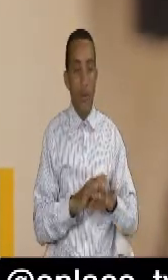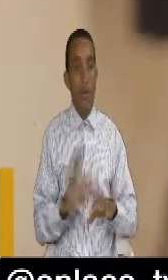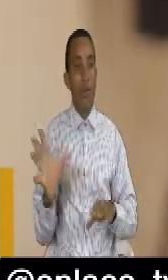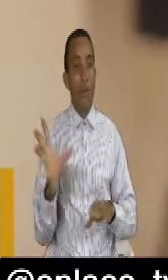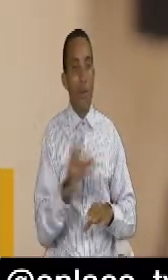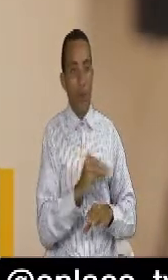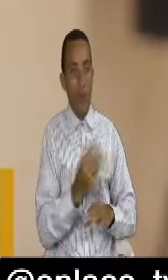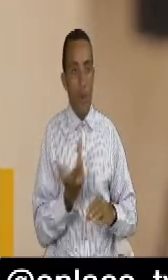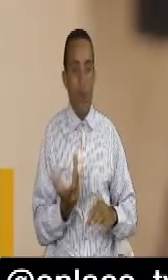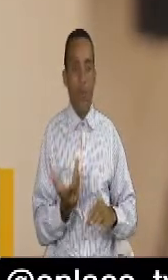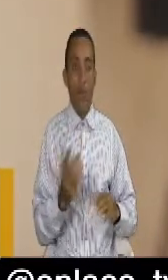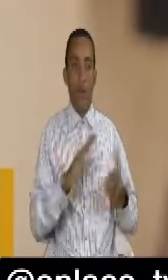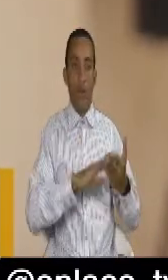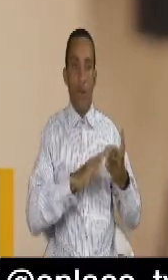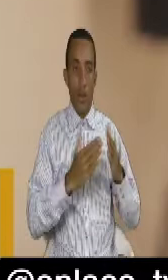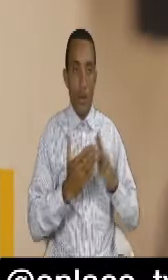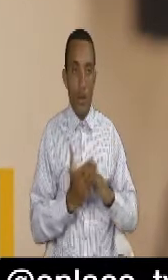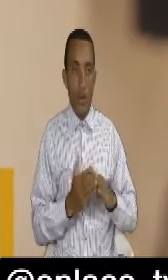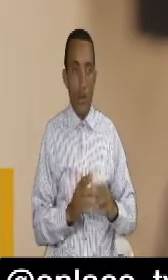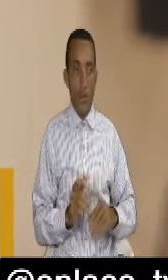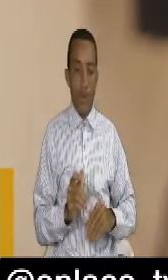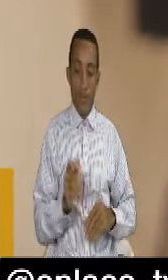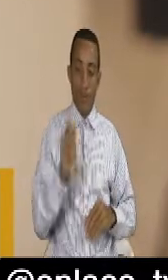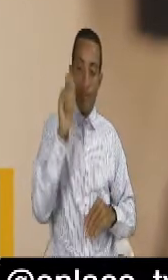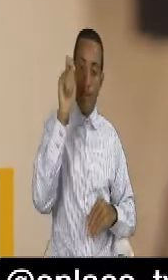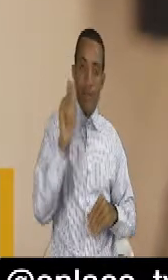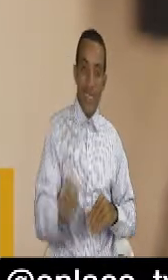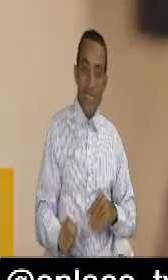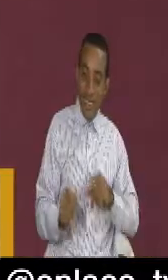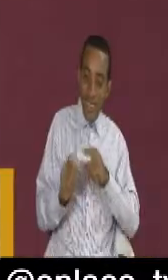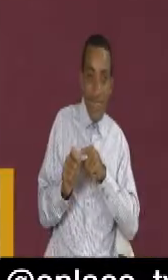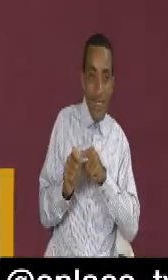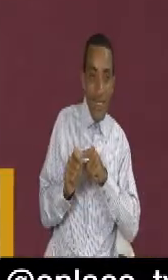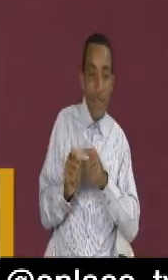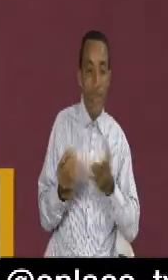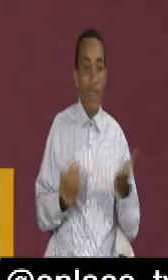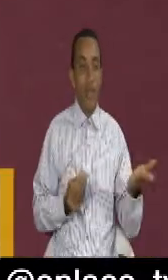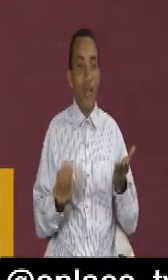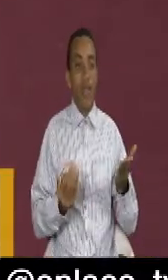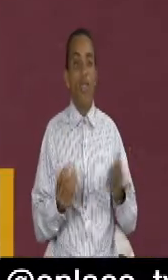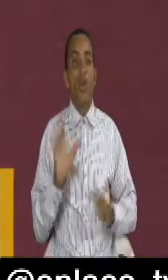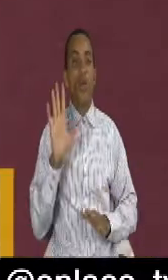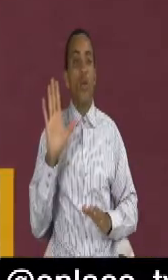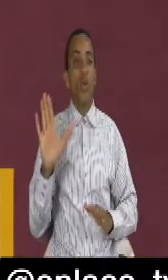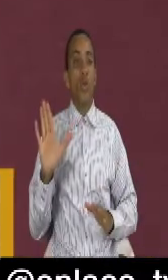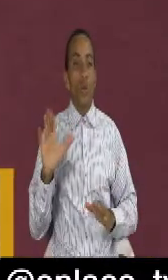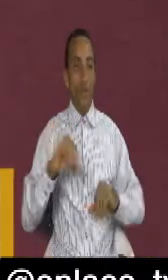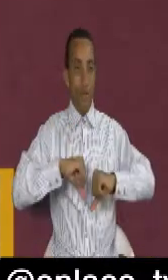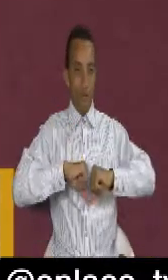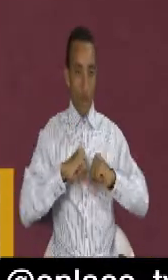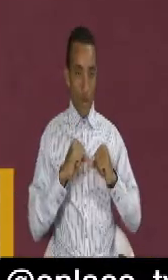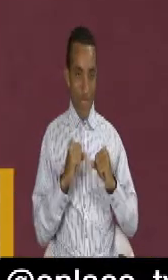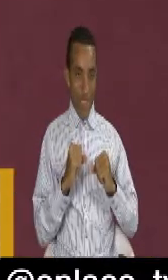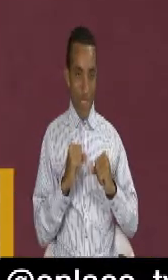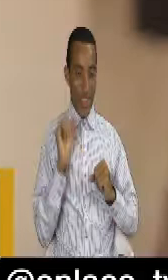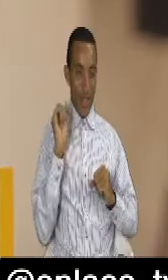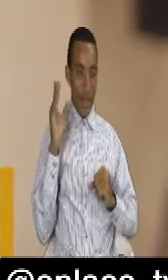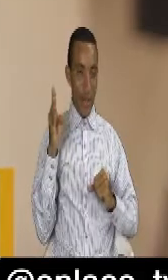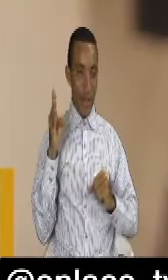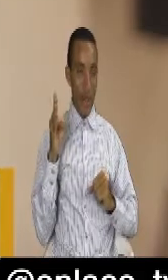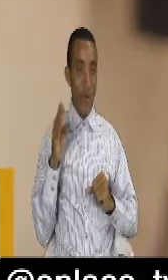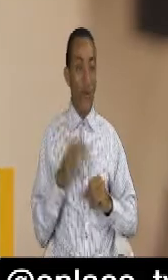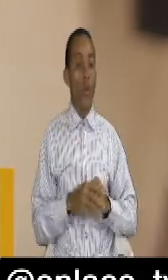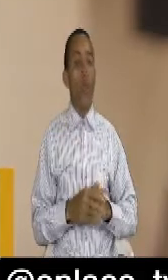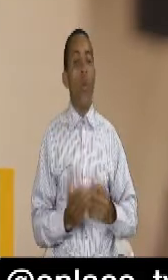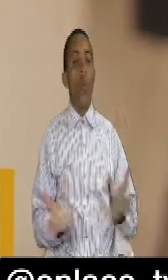Quinta, a toda la comunidad, una tarjeta de servicio con Banco Bogotá, una tarjeta de crédito, donde el cliente va a tener un